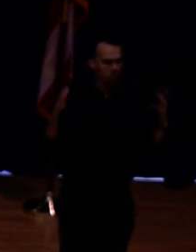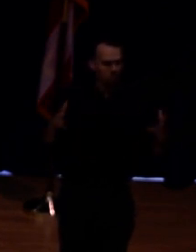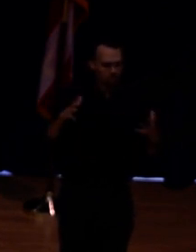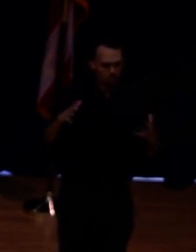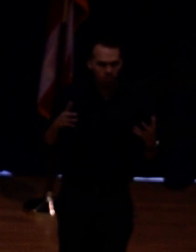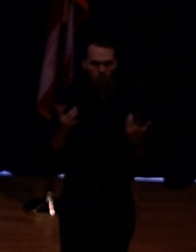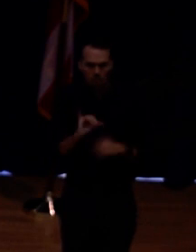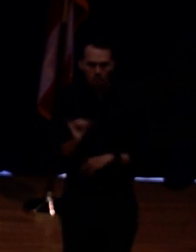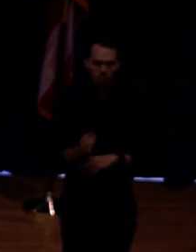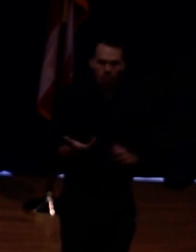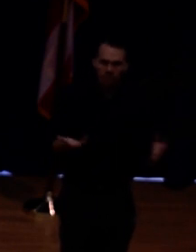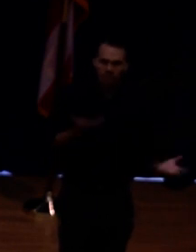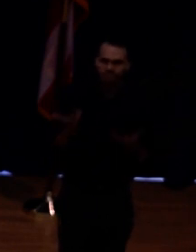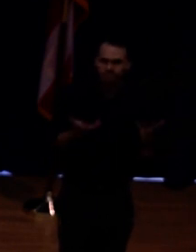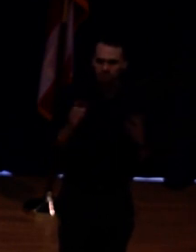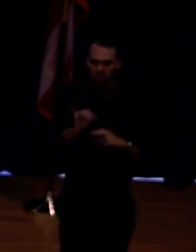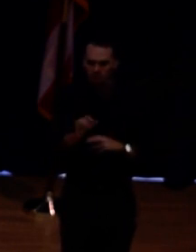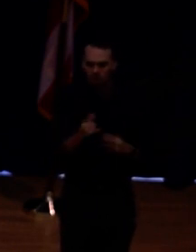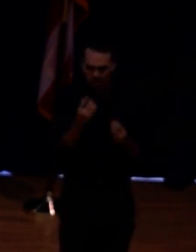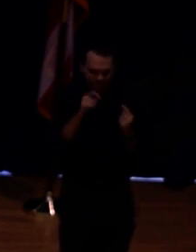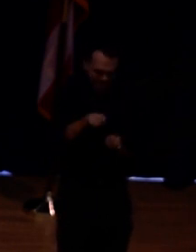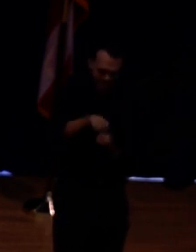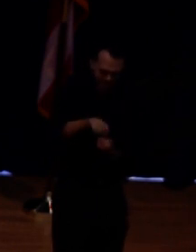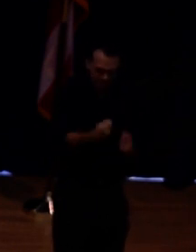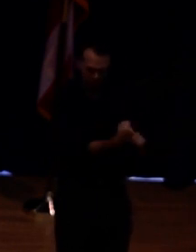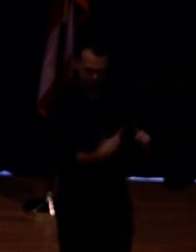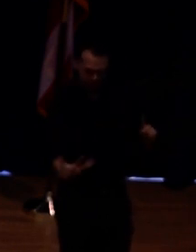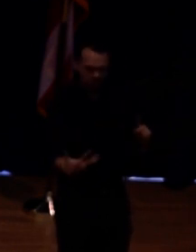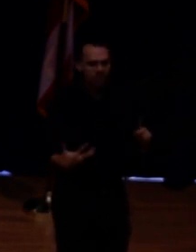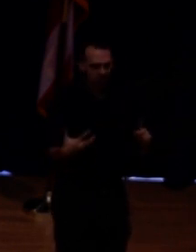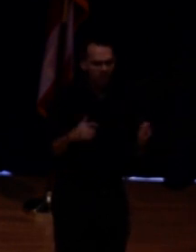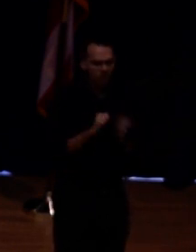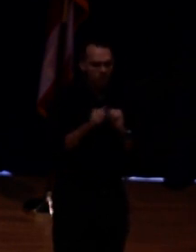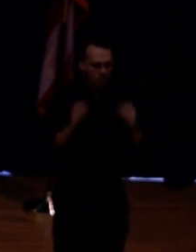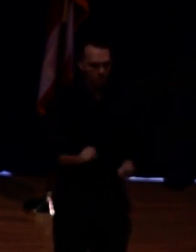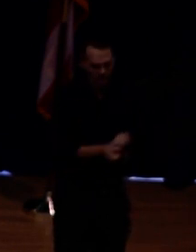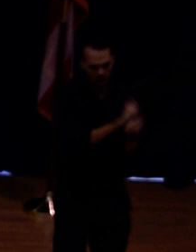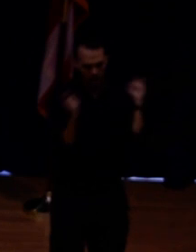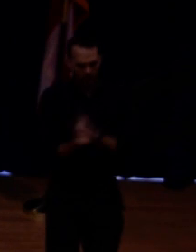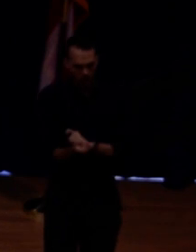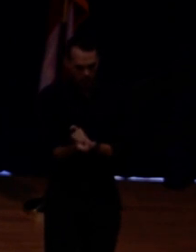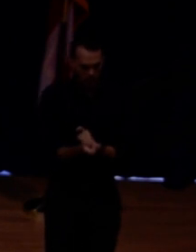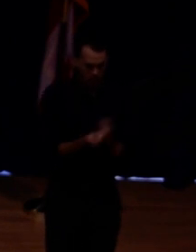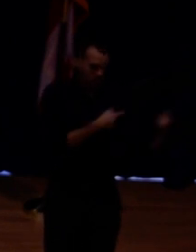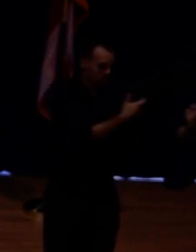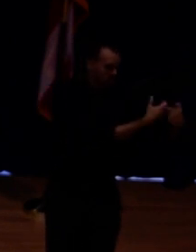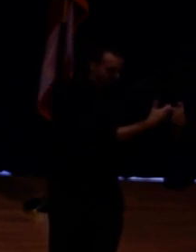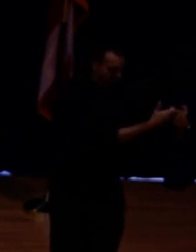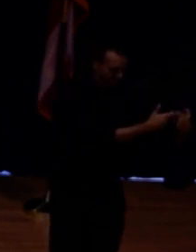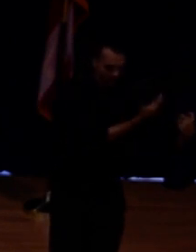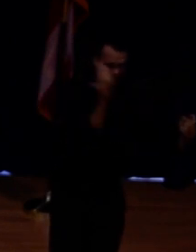más, por decirlo así otra vez, detallado, cómo podemos lograr esa transición y contestan una de las